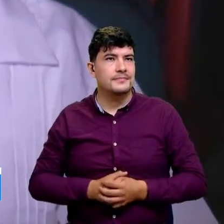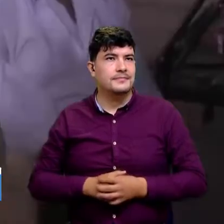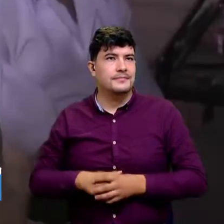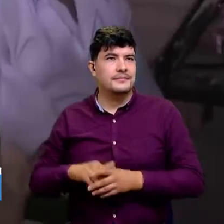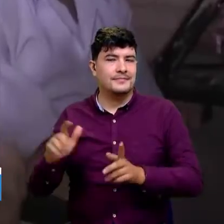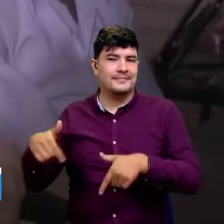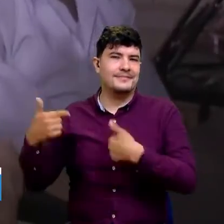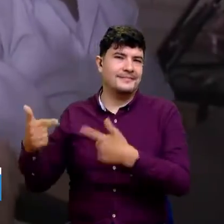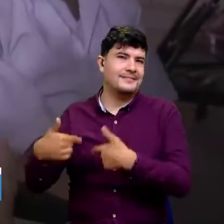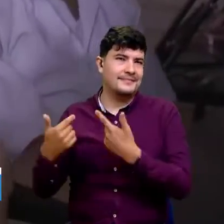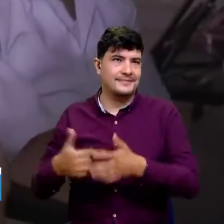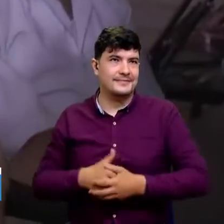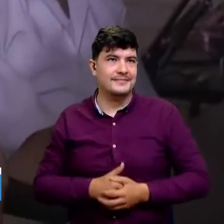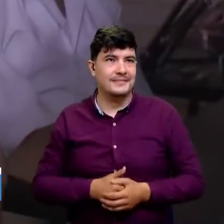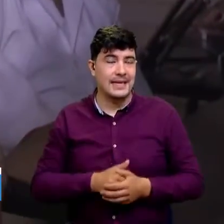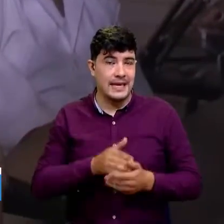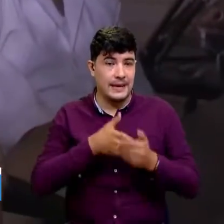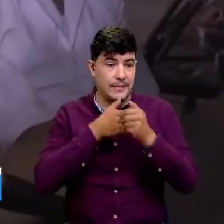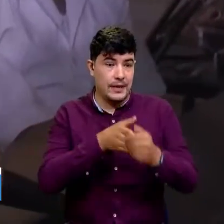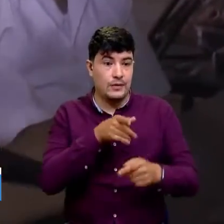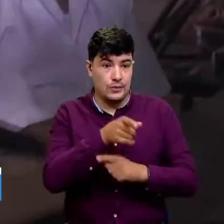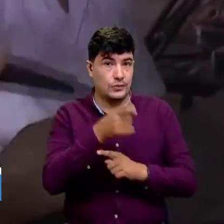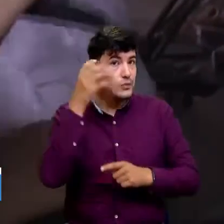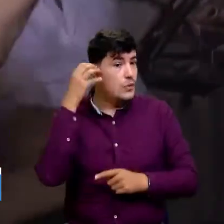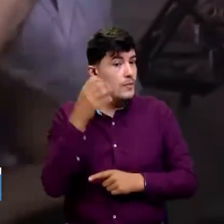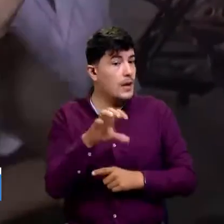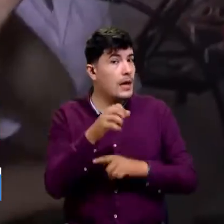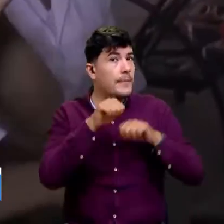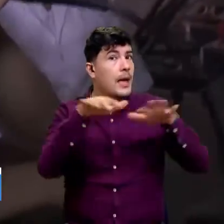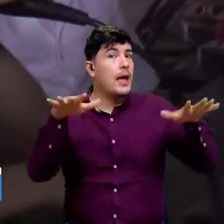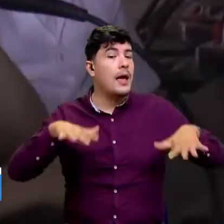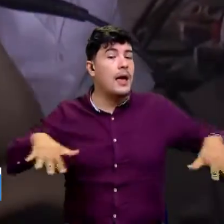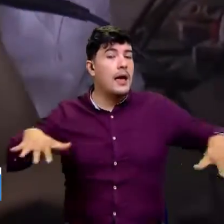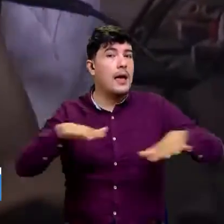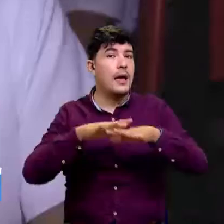este método beneficia mucho a los estudiantes